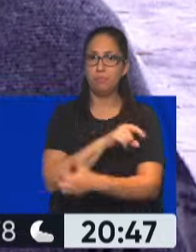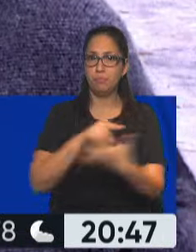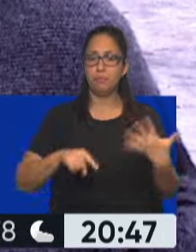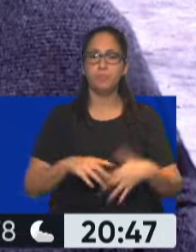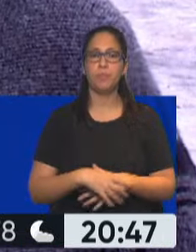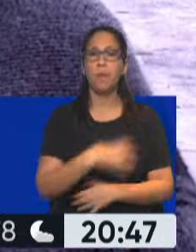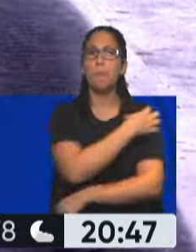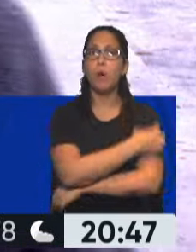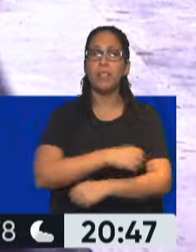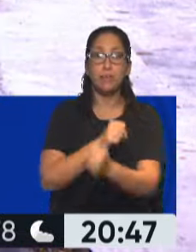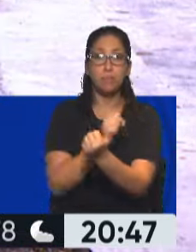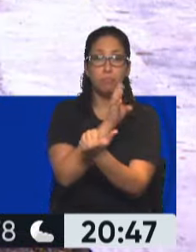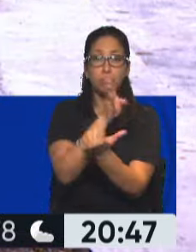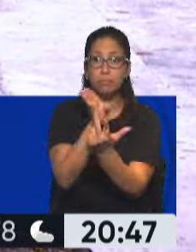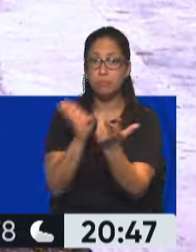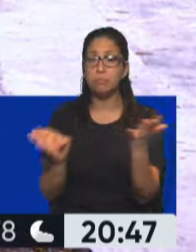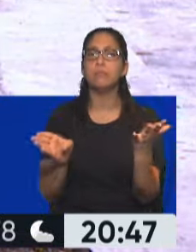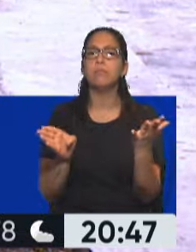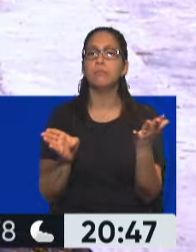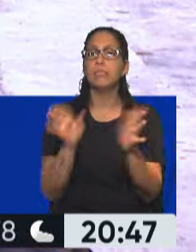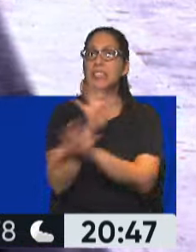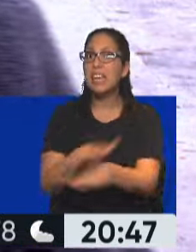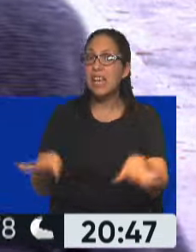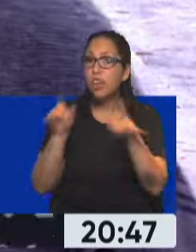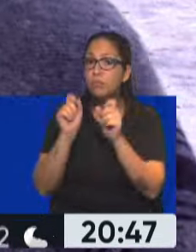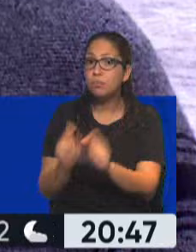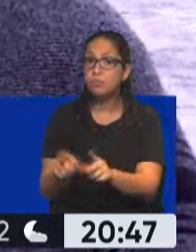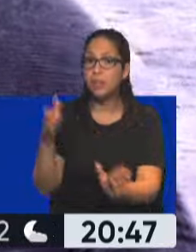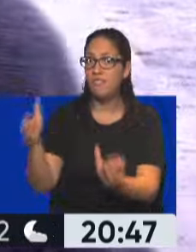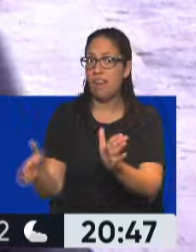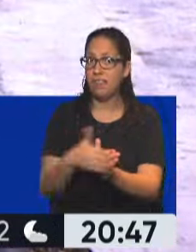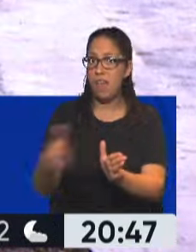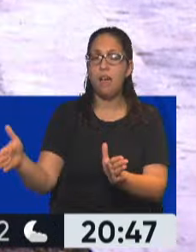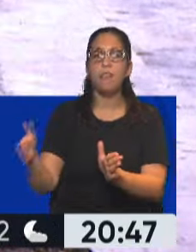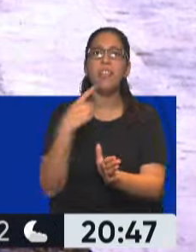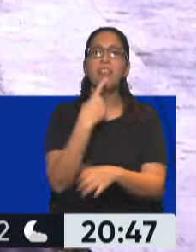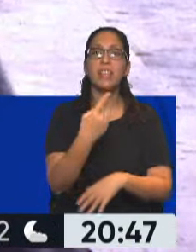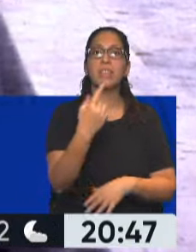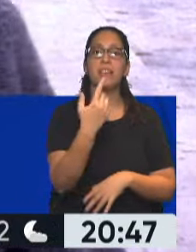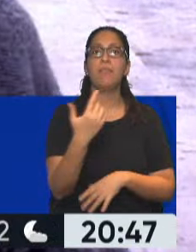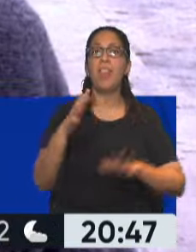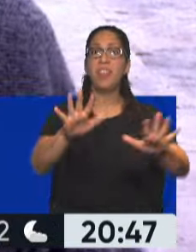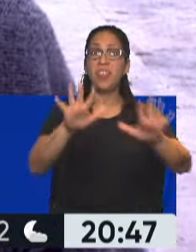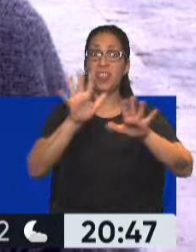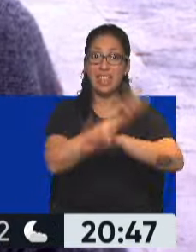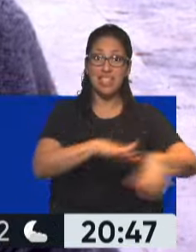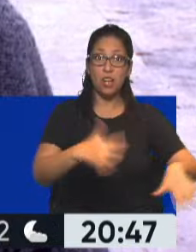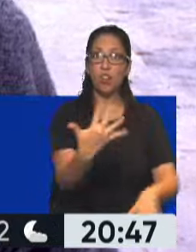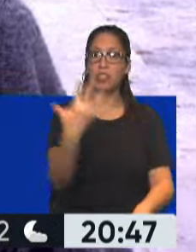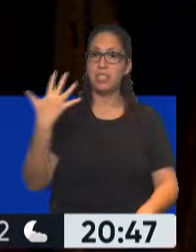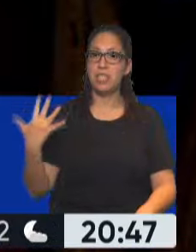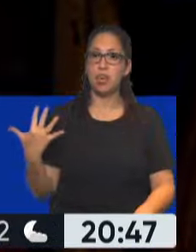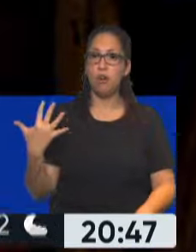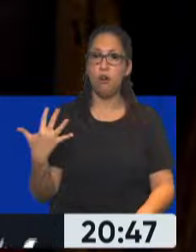pobreza multidimensional en la Argentina a nivel de la infancia marca que más de 5 de cada 10 chicos están privados